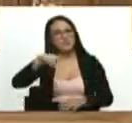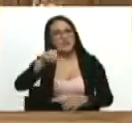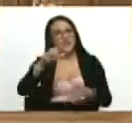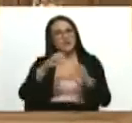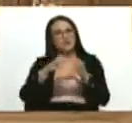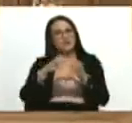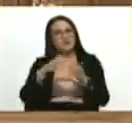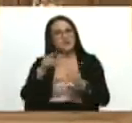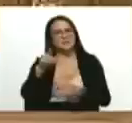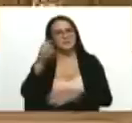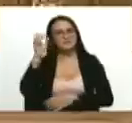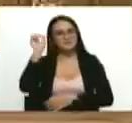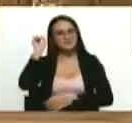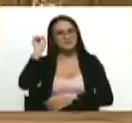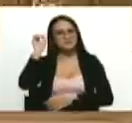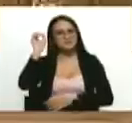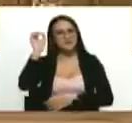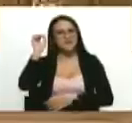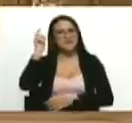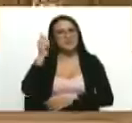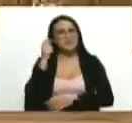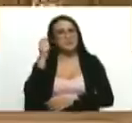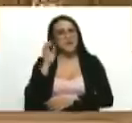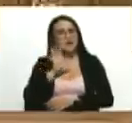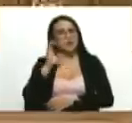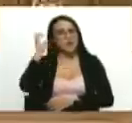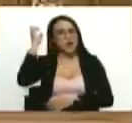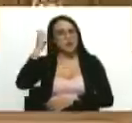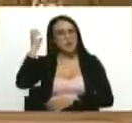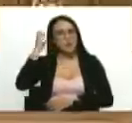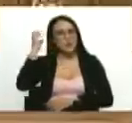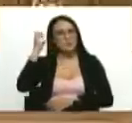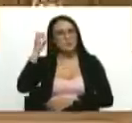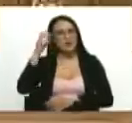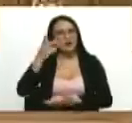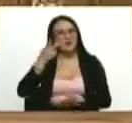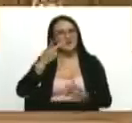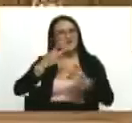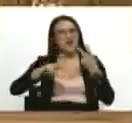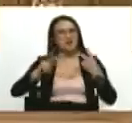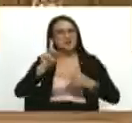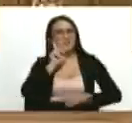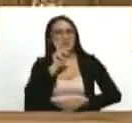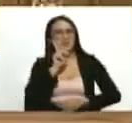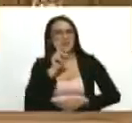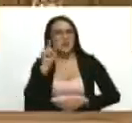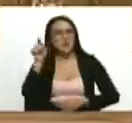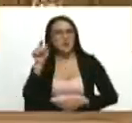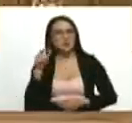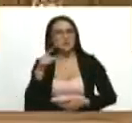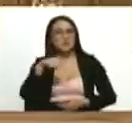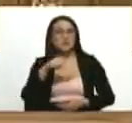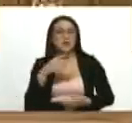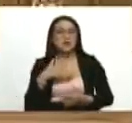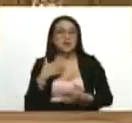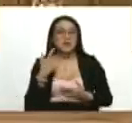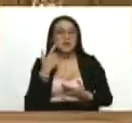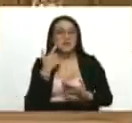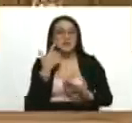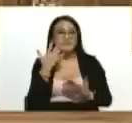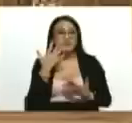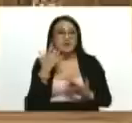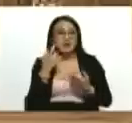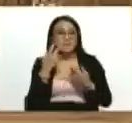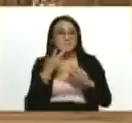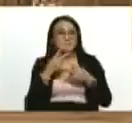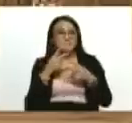eurodiputados, fariseos, hipócritas y mentirosos, que intentan ver la paja en el ojo